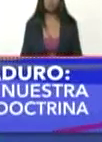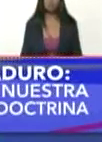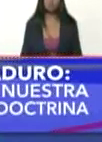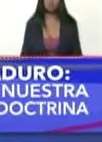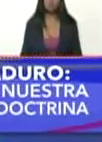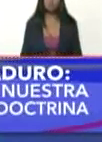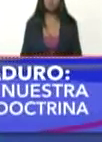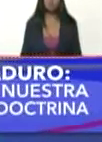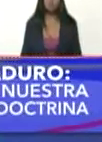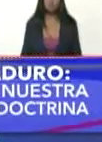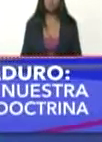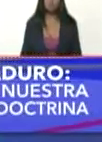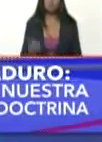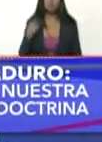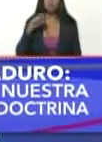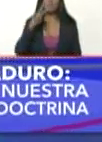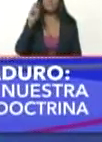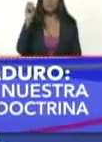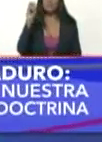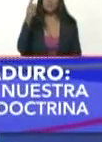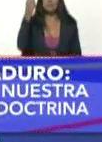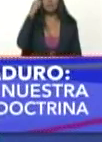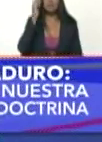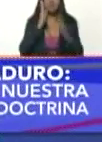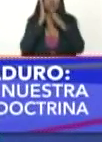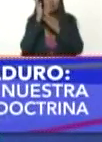Tenían 20 días prácticamente sin dormir,